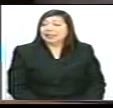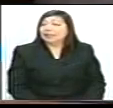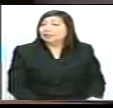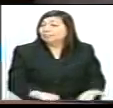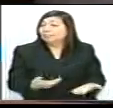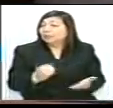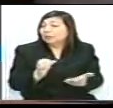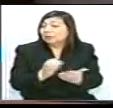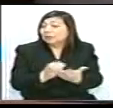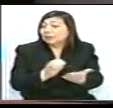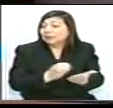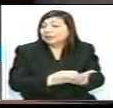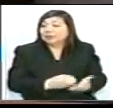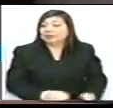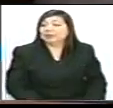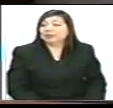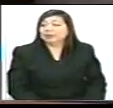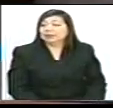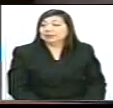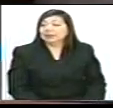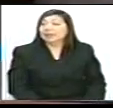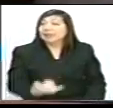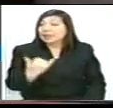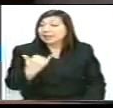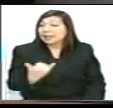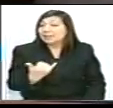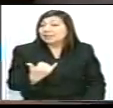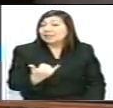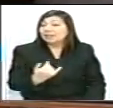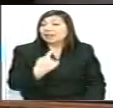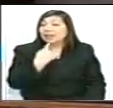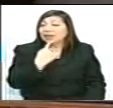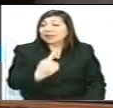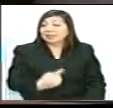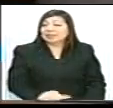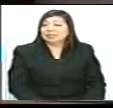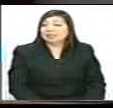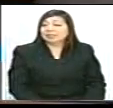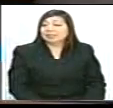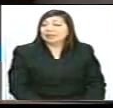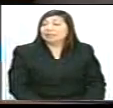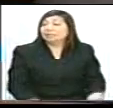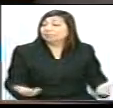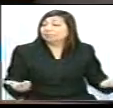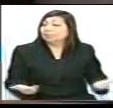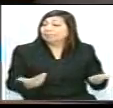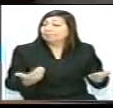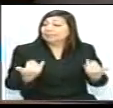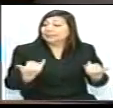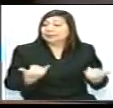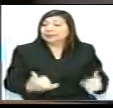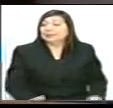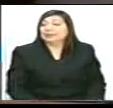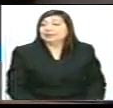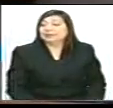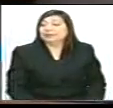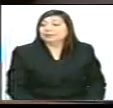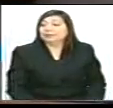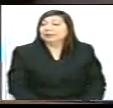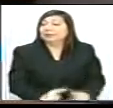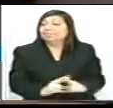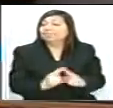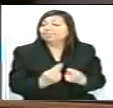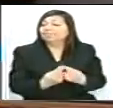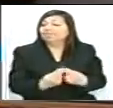mandato constitucional? Esa inestabilidad es la que impulsa precisamente el tipo de